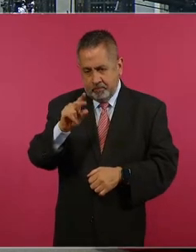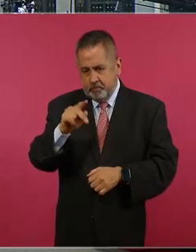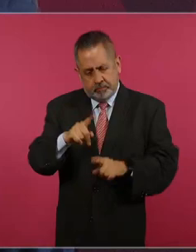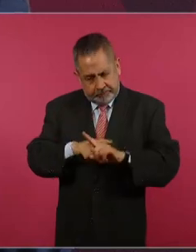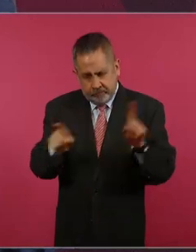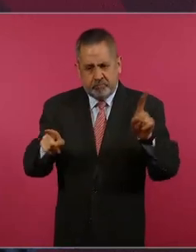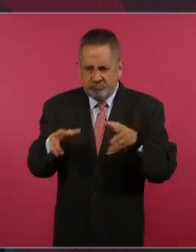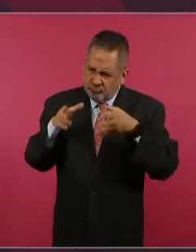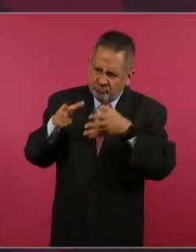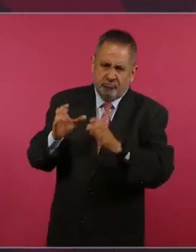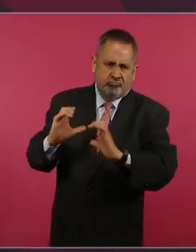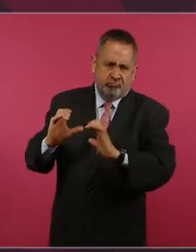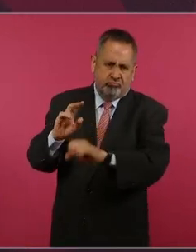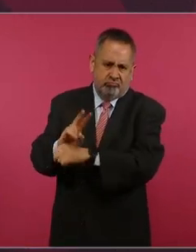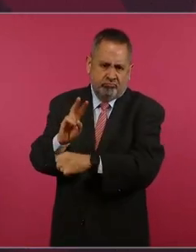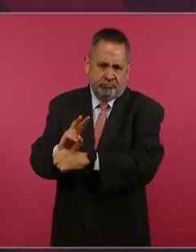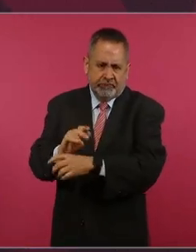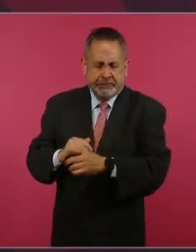Entonces,